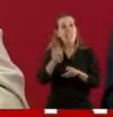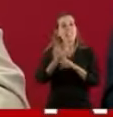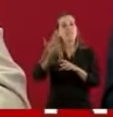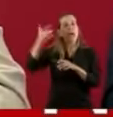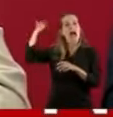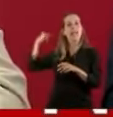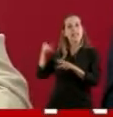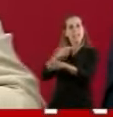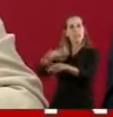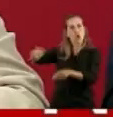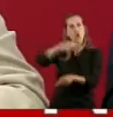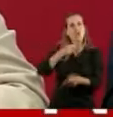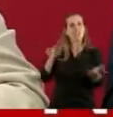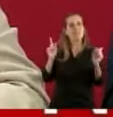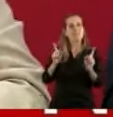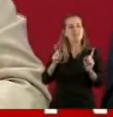diciembre, cuando